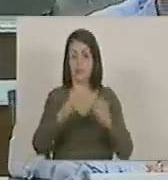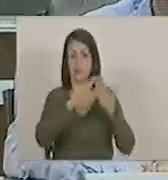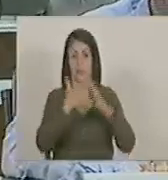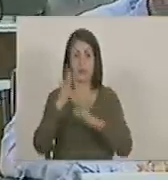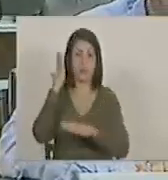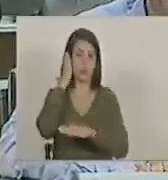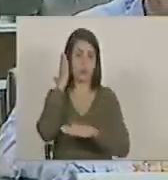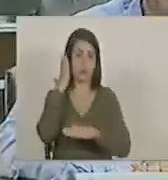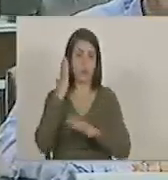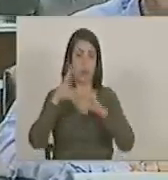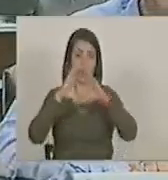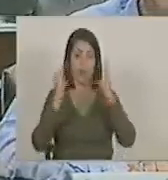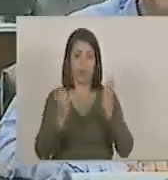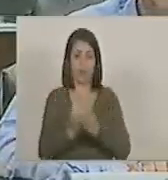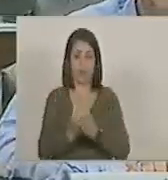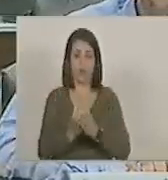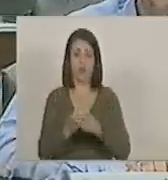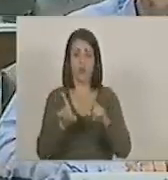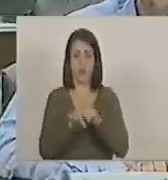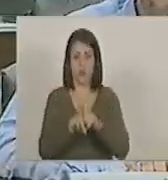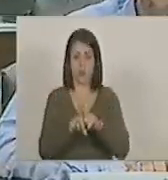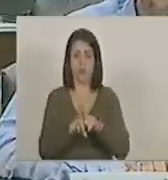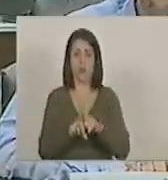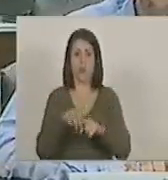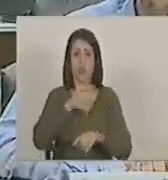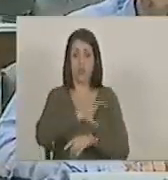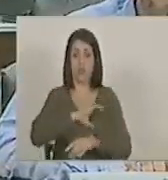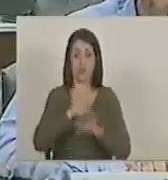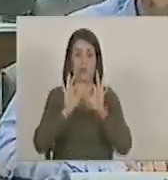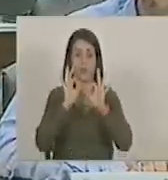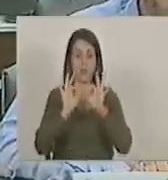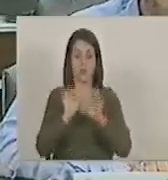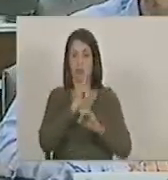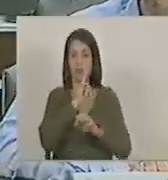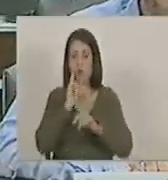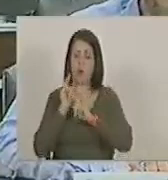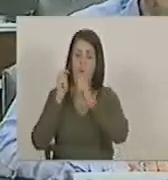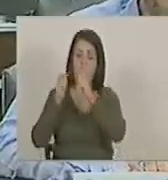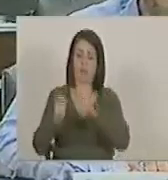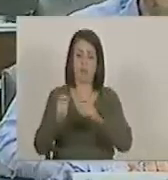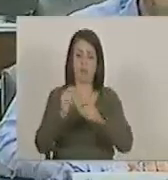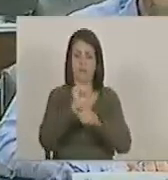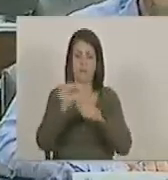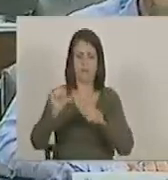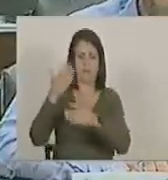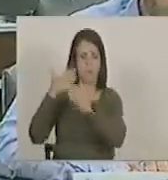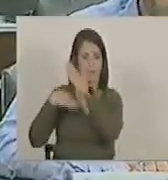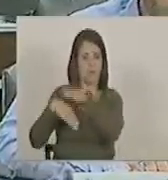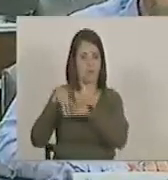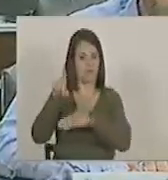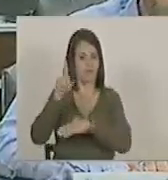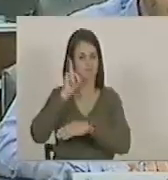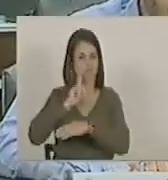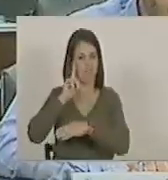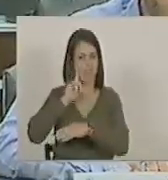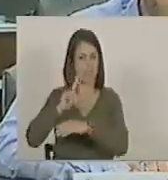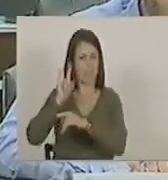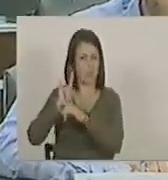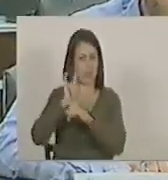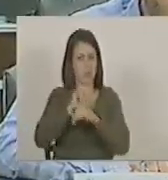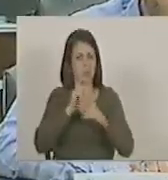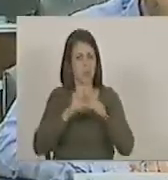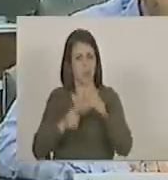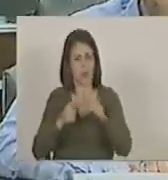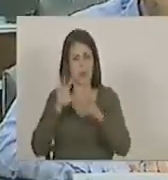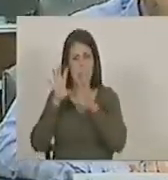comunidad sorda y el mundo, así como la comisión especial que recién nombramos por las infames los